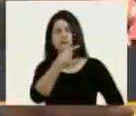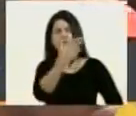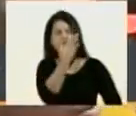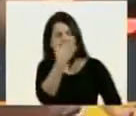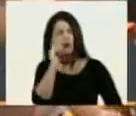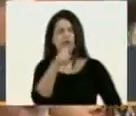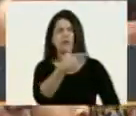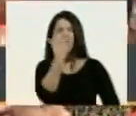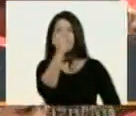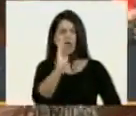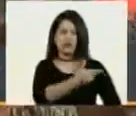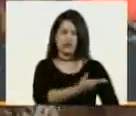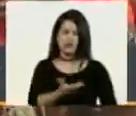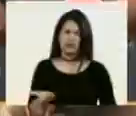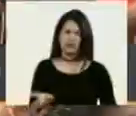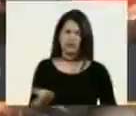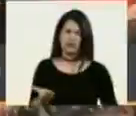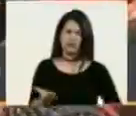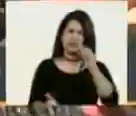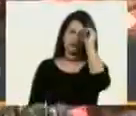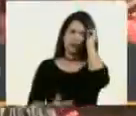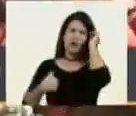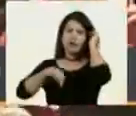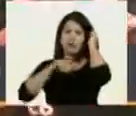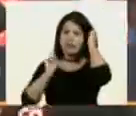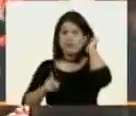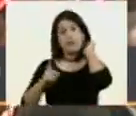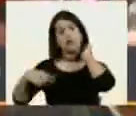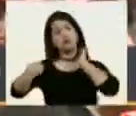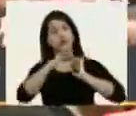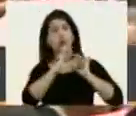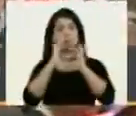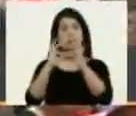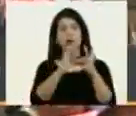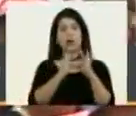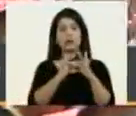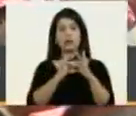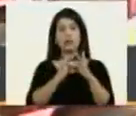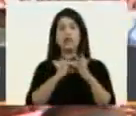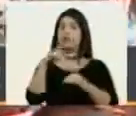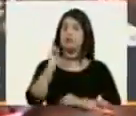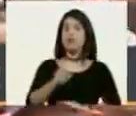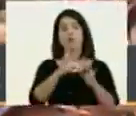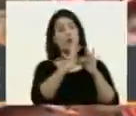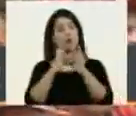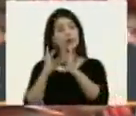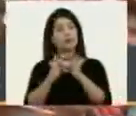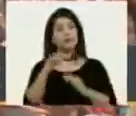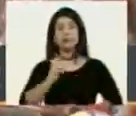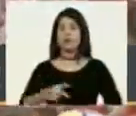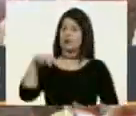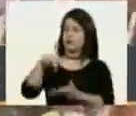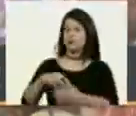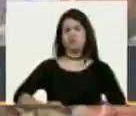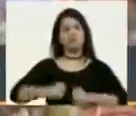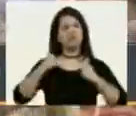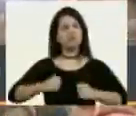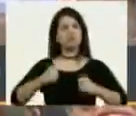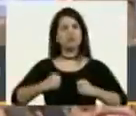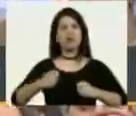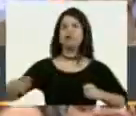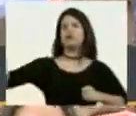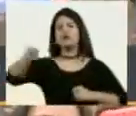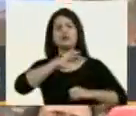Hipócritas. Ahí tenemos que estar nosotros unidos. Ahí tenemos nosotros que estar firmemente agarrados de la mano